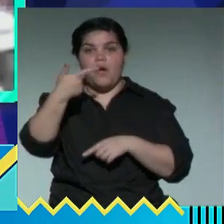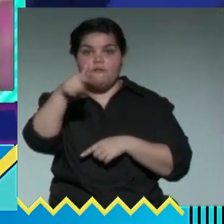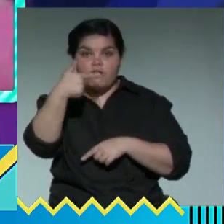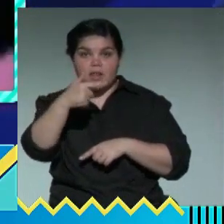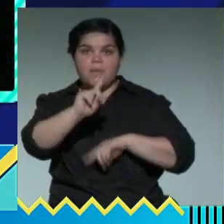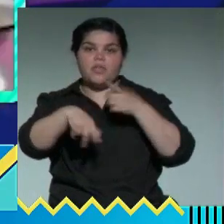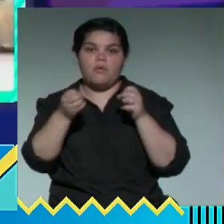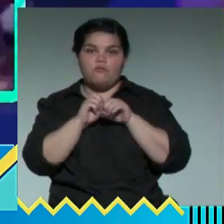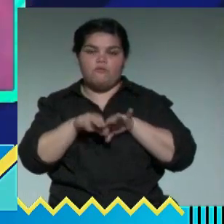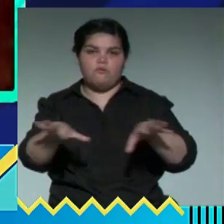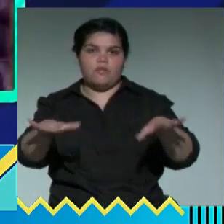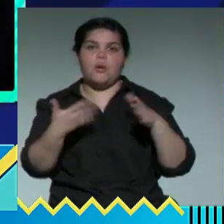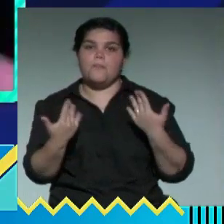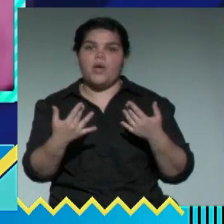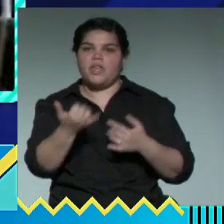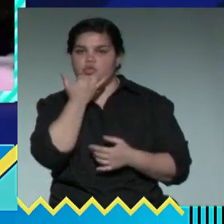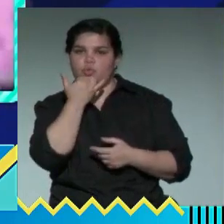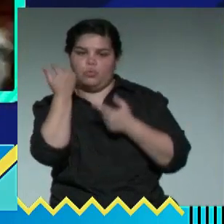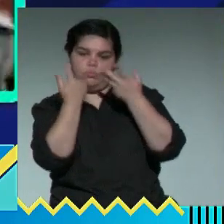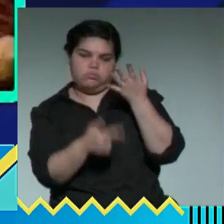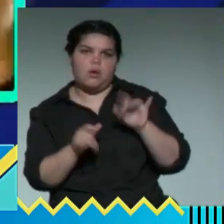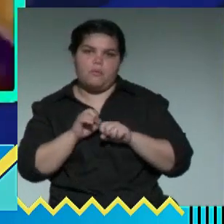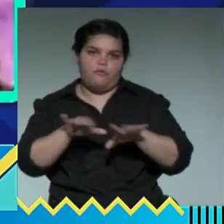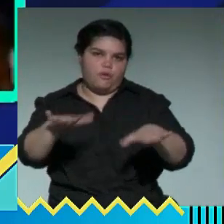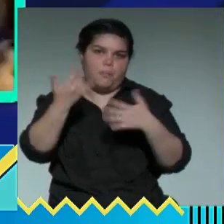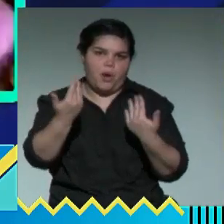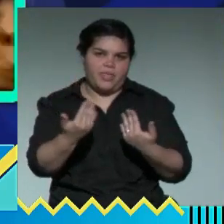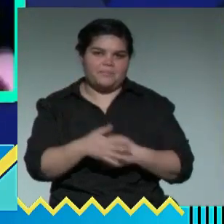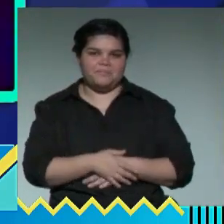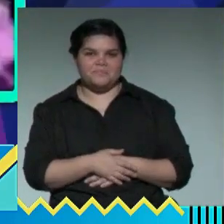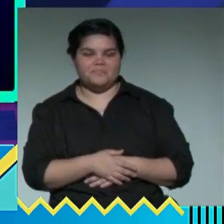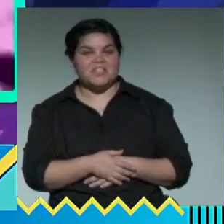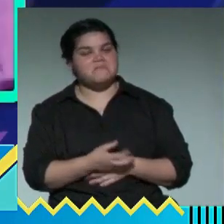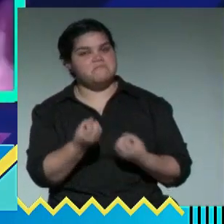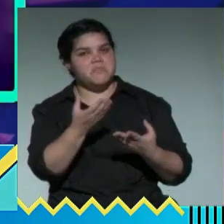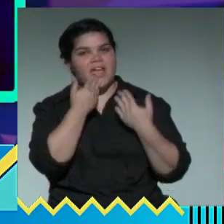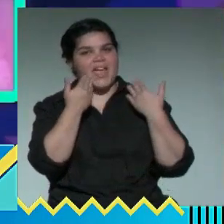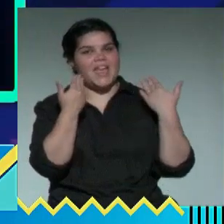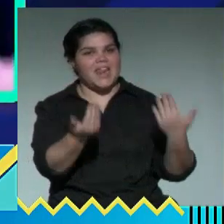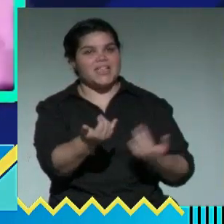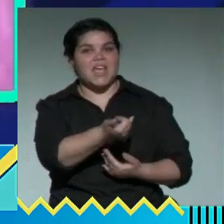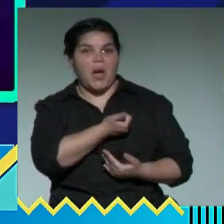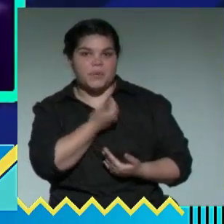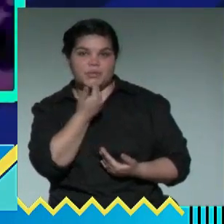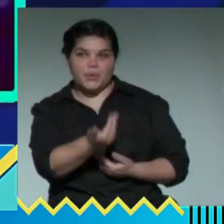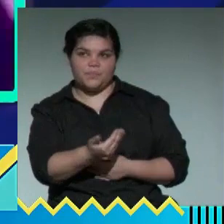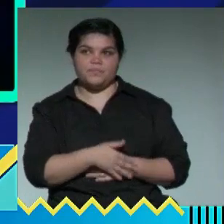todas partes, ahí en YouTube, en todos lados. Bueno, muchísimas gracias por ese anuncio también. Te dejo abierto, no sé si alguien